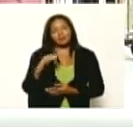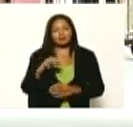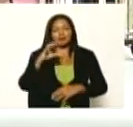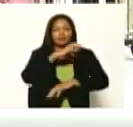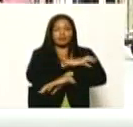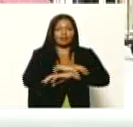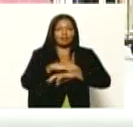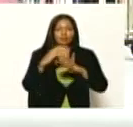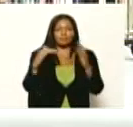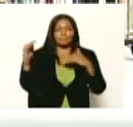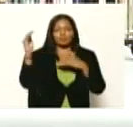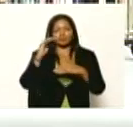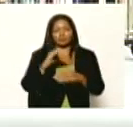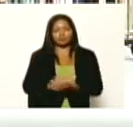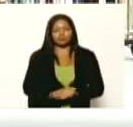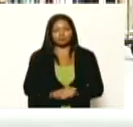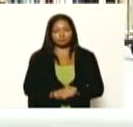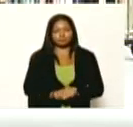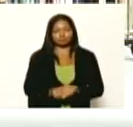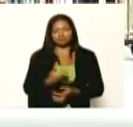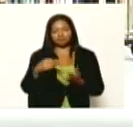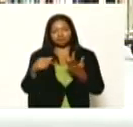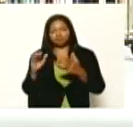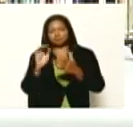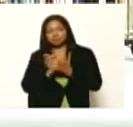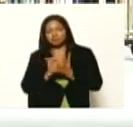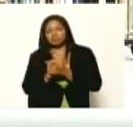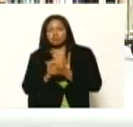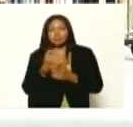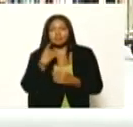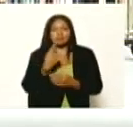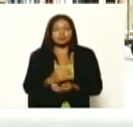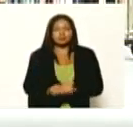¿Ah? Mis amigos, Hugo, Luisito, Arévalo.